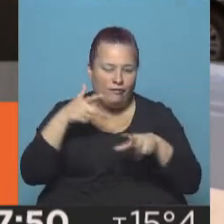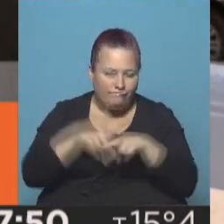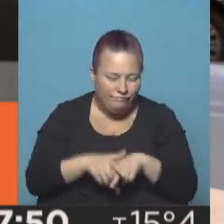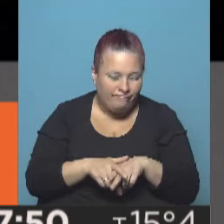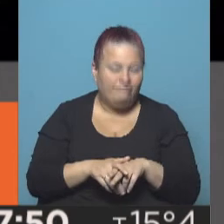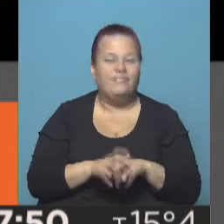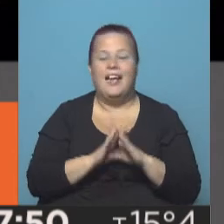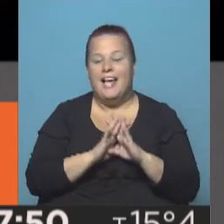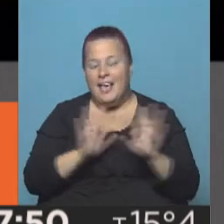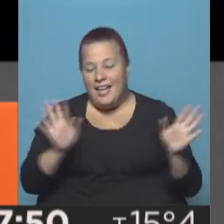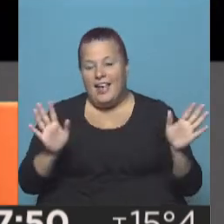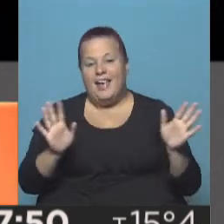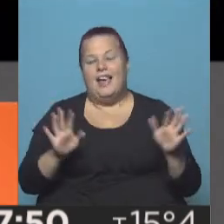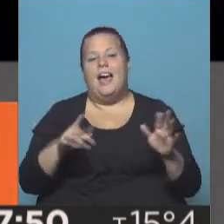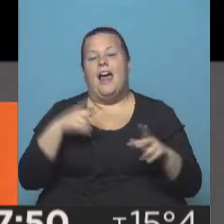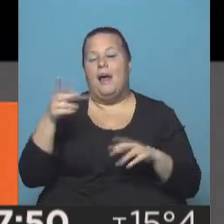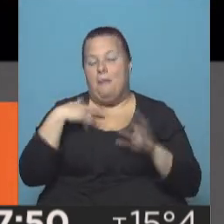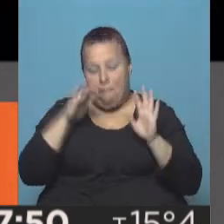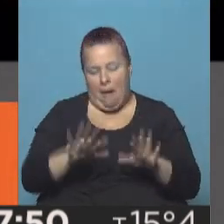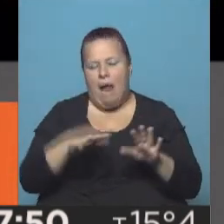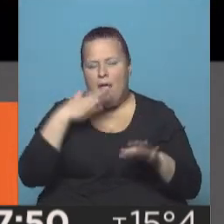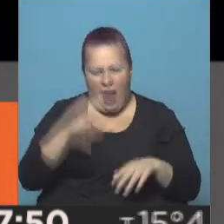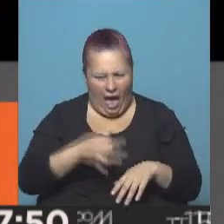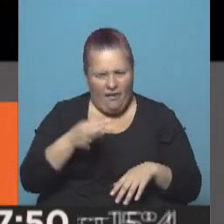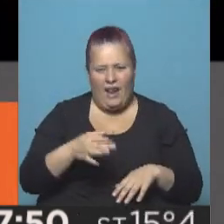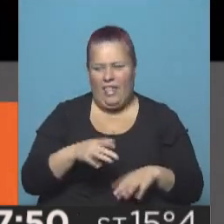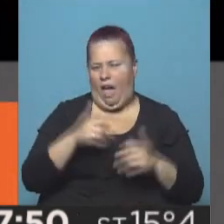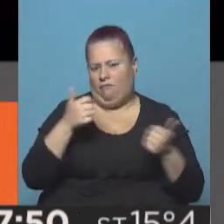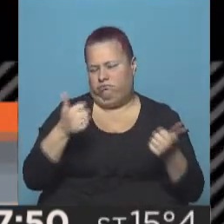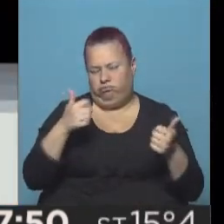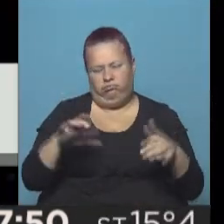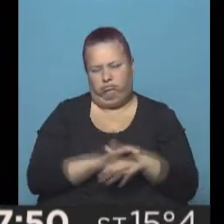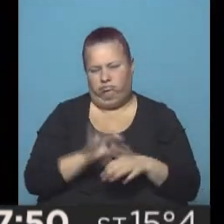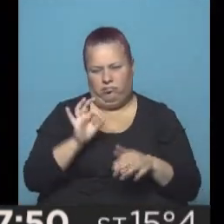así que paramos, pero la verdad que fue un éxito impresionante.